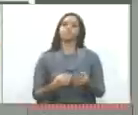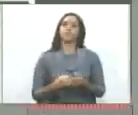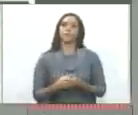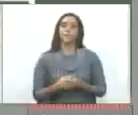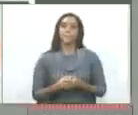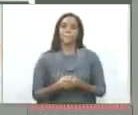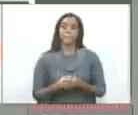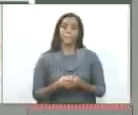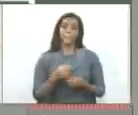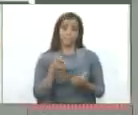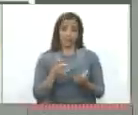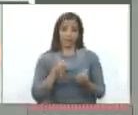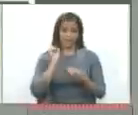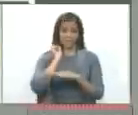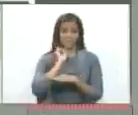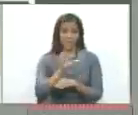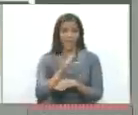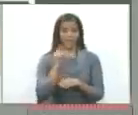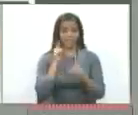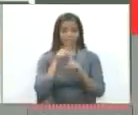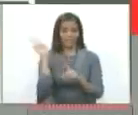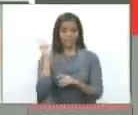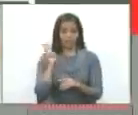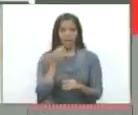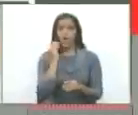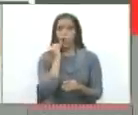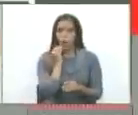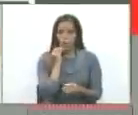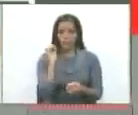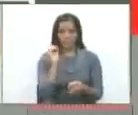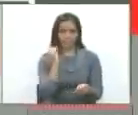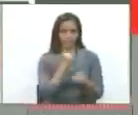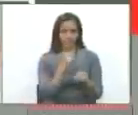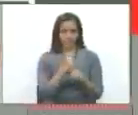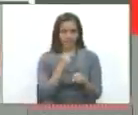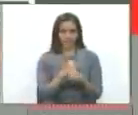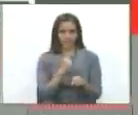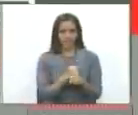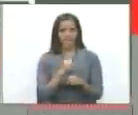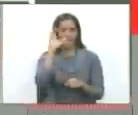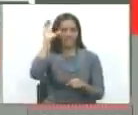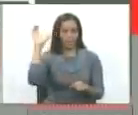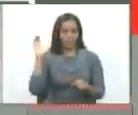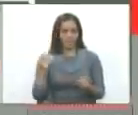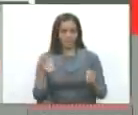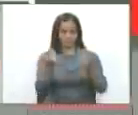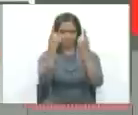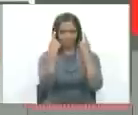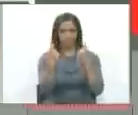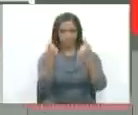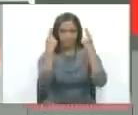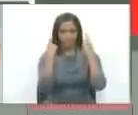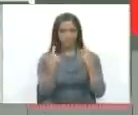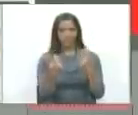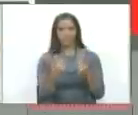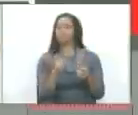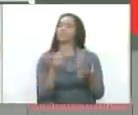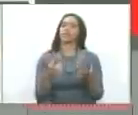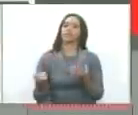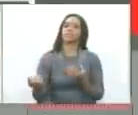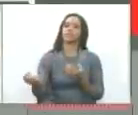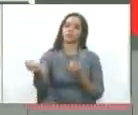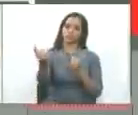para enviar desde Venezuela jóvenes o trabajadores a estos países a formarse, a ver las experiencias, y ellos enviarnos desde